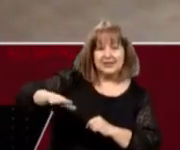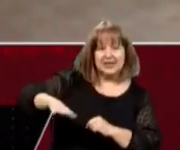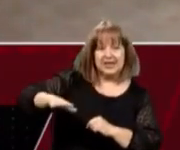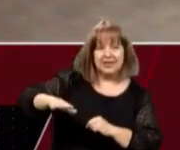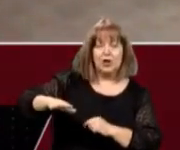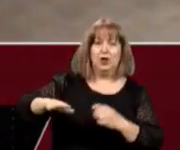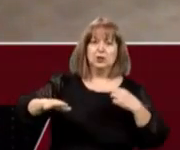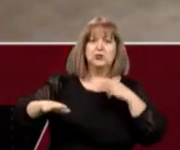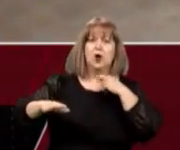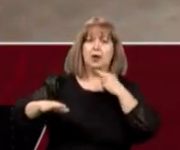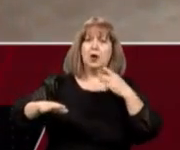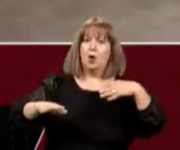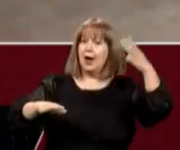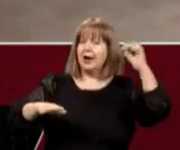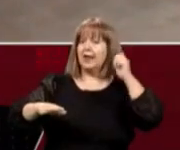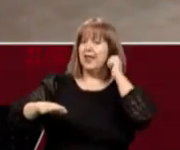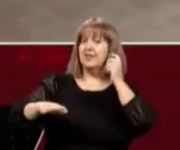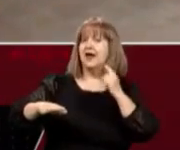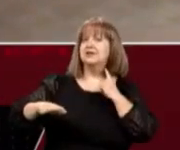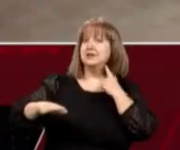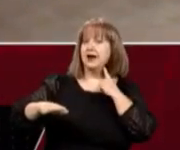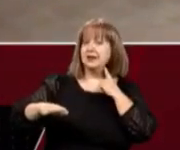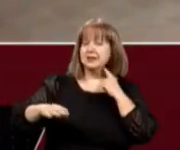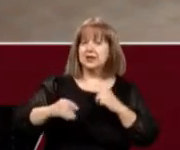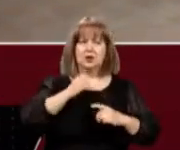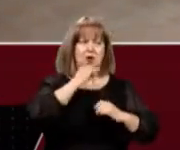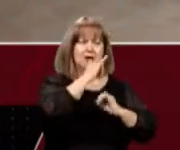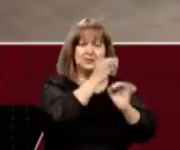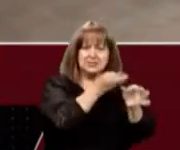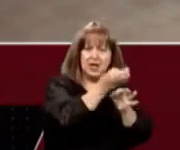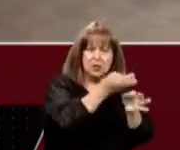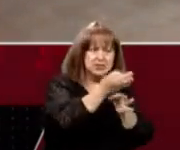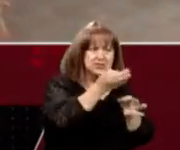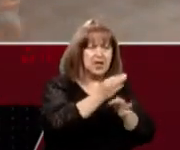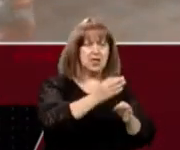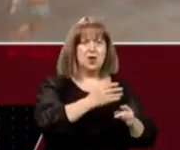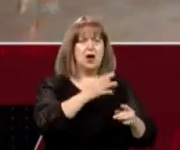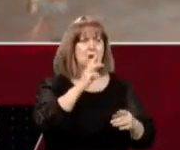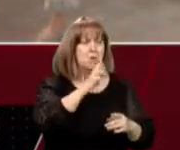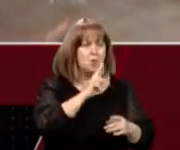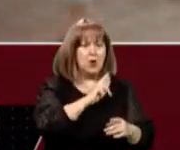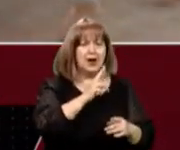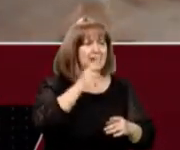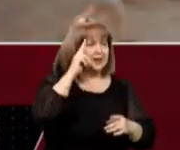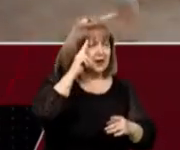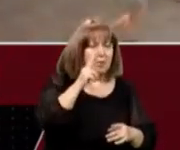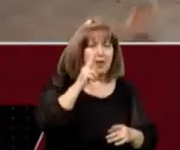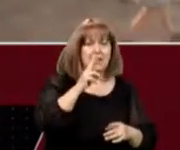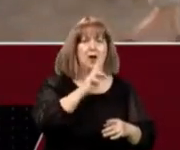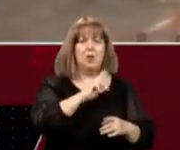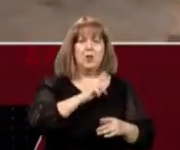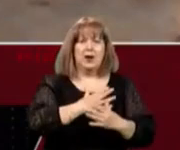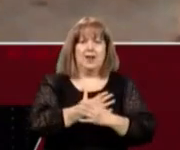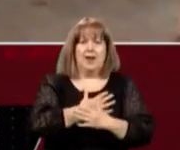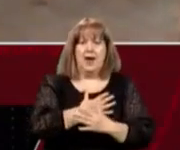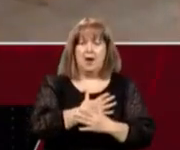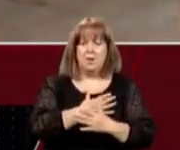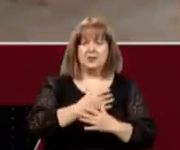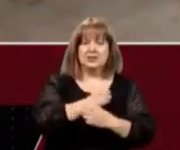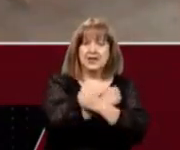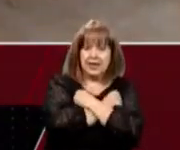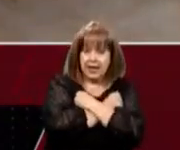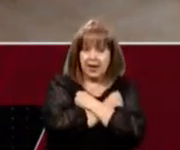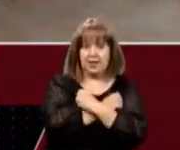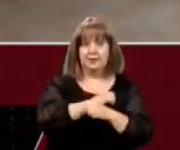igual tengo un hijo más grande de 3 y también sí, a respetar sobre todo, a querer amarnos, a cuidarnos. Gracias,